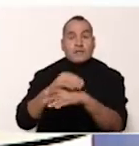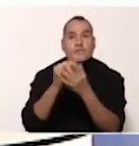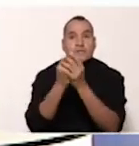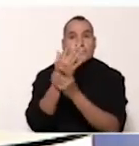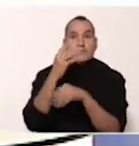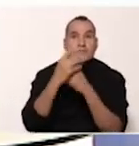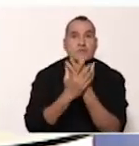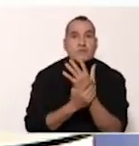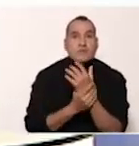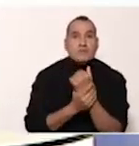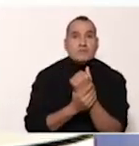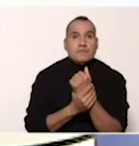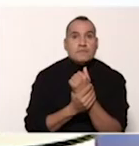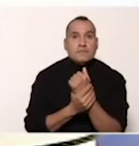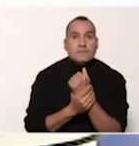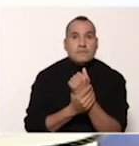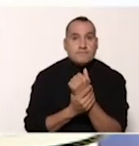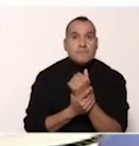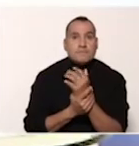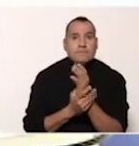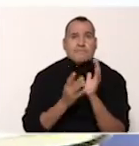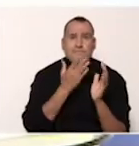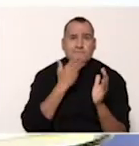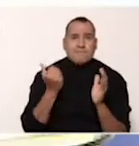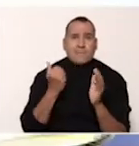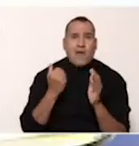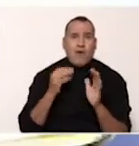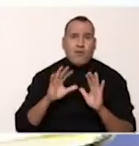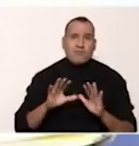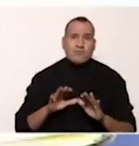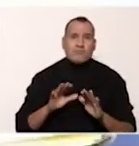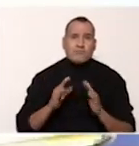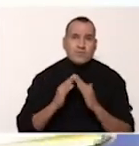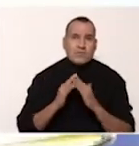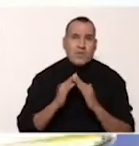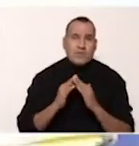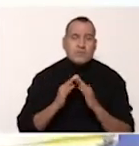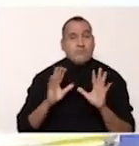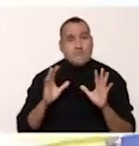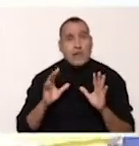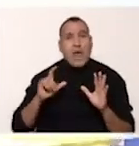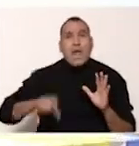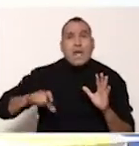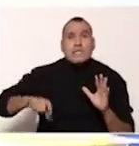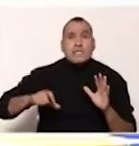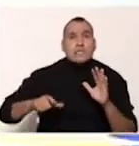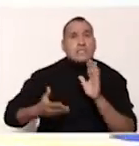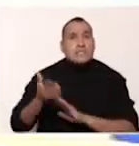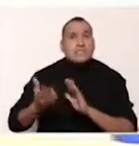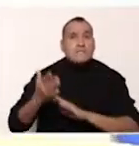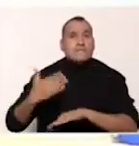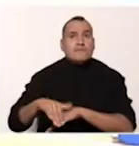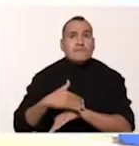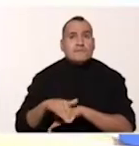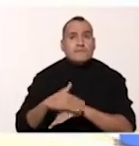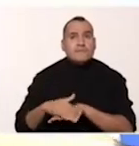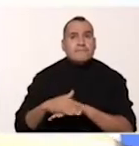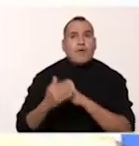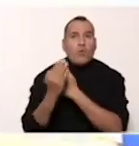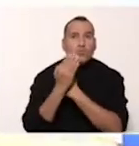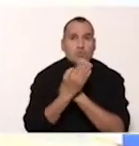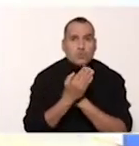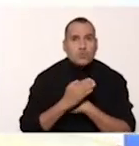casa, recordando que mientras menos salgamos mejor, pero si debemos hacerlo con las medidas que